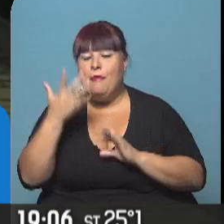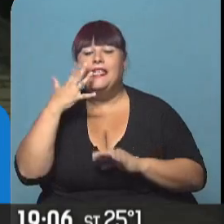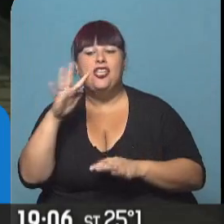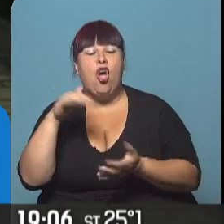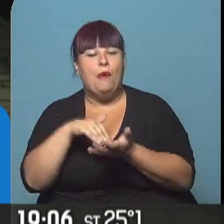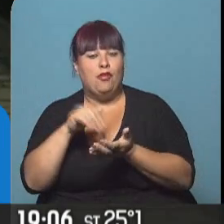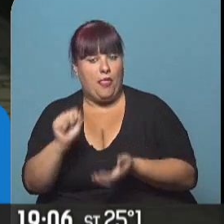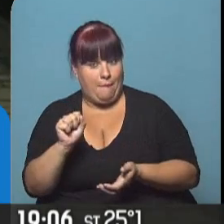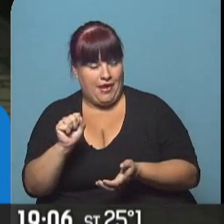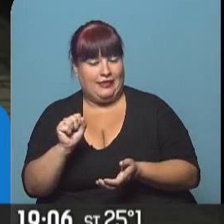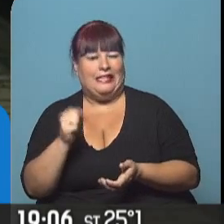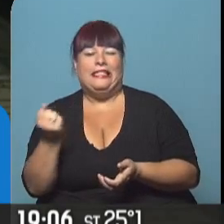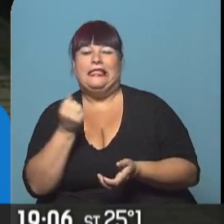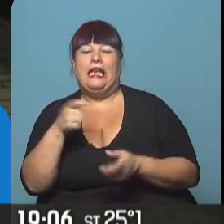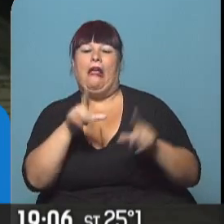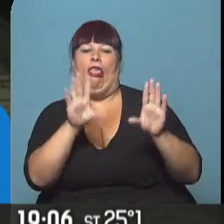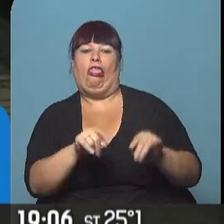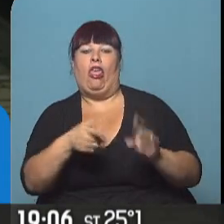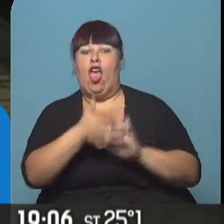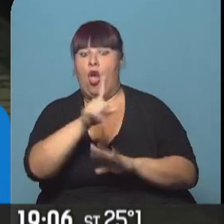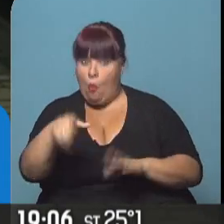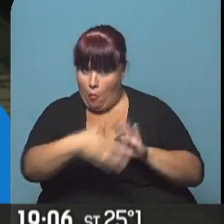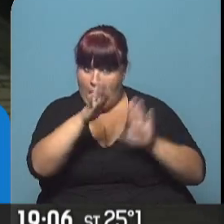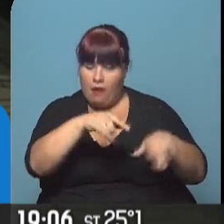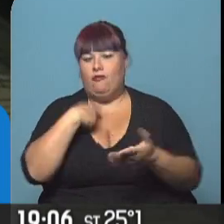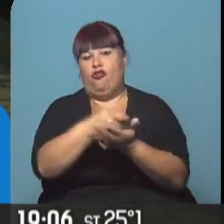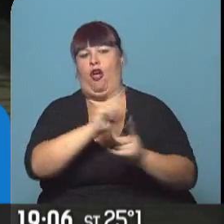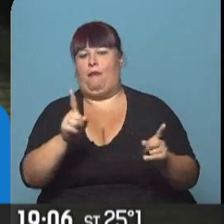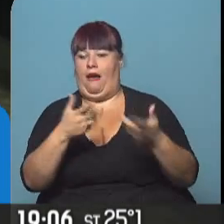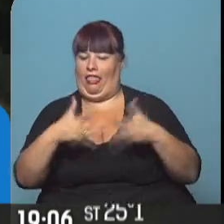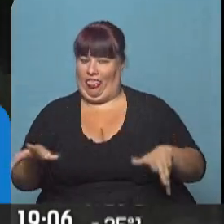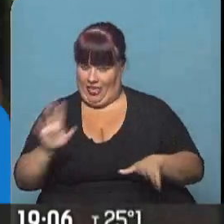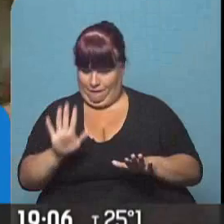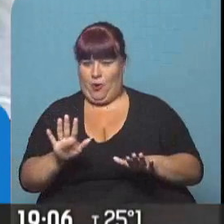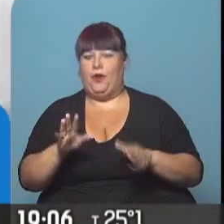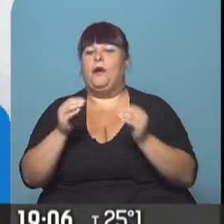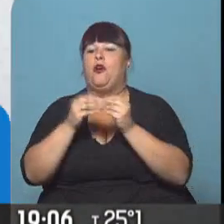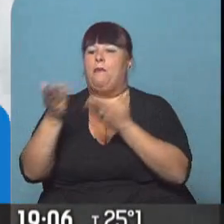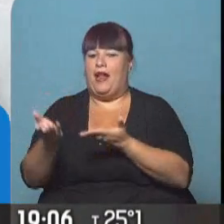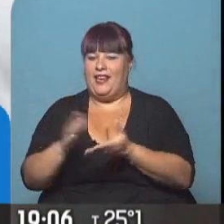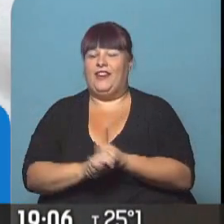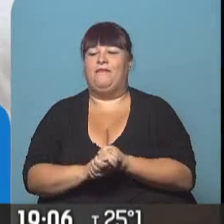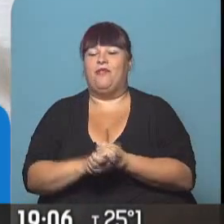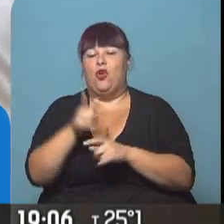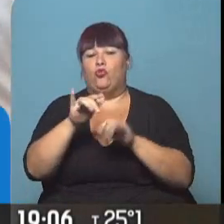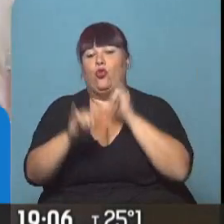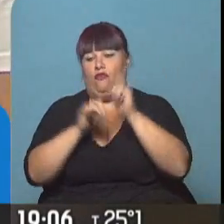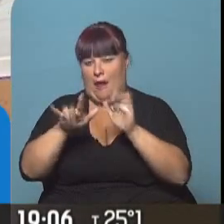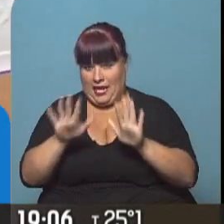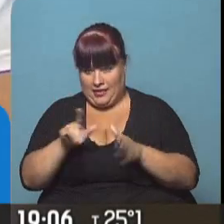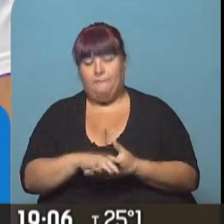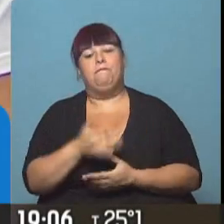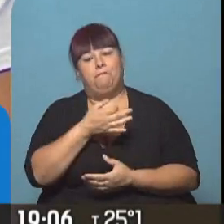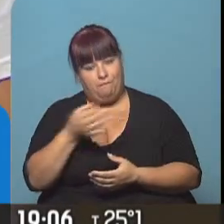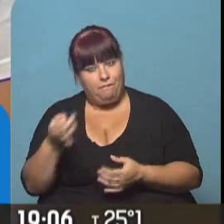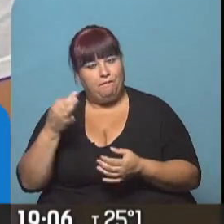5.000 millones de pesos, trata de desalentar la convocatoria a la marcha del 21. A ver, Mariano Martín está ahí al lado, tu crónica pasa por ahí, ¿no?